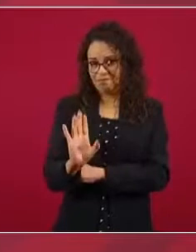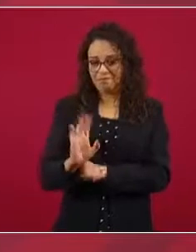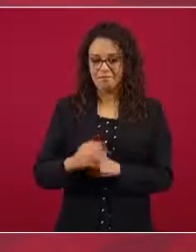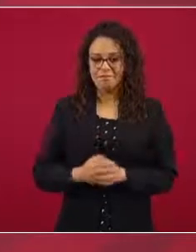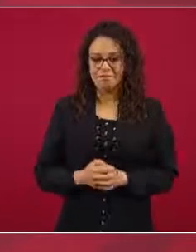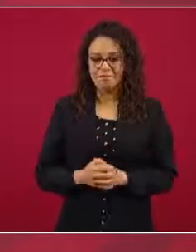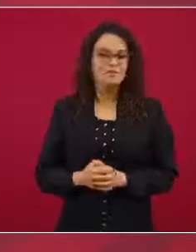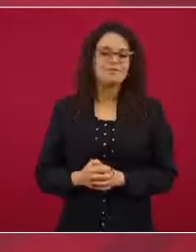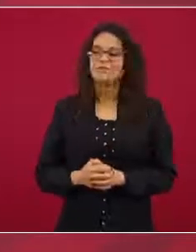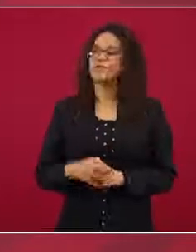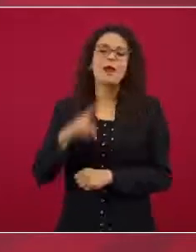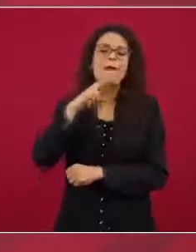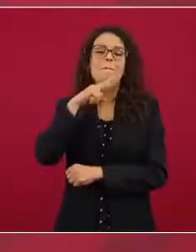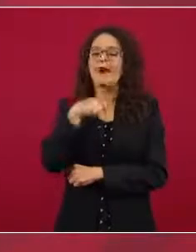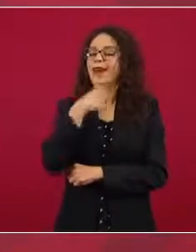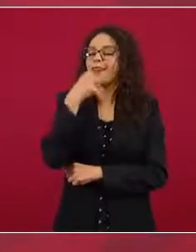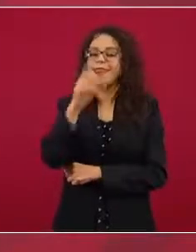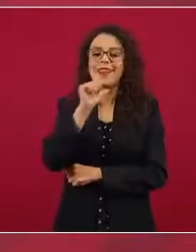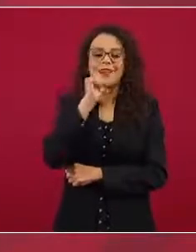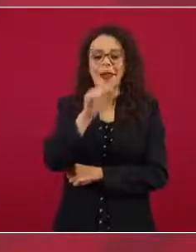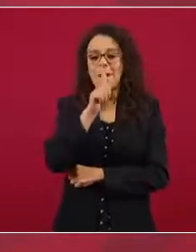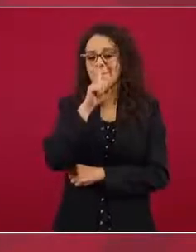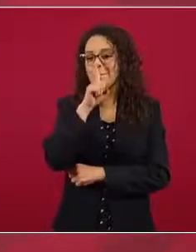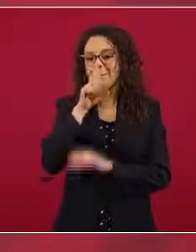no, mejor no lo digo,